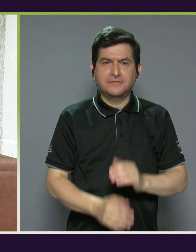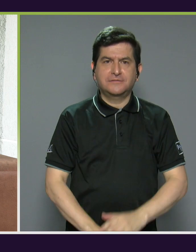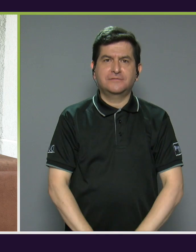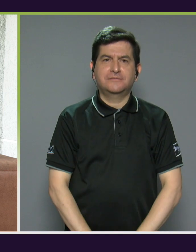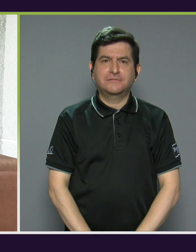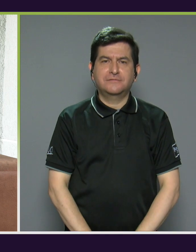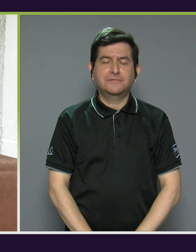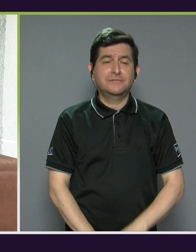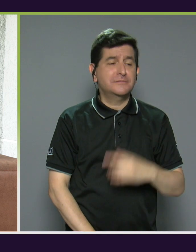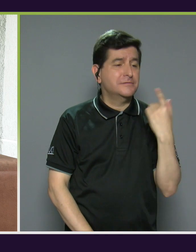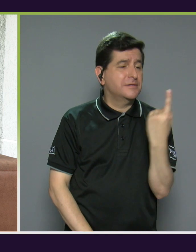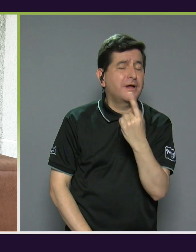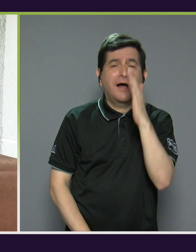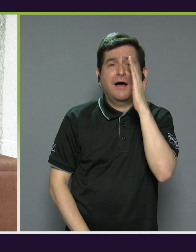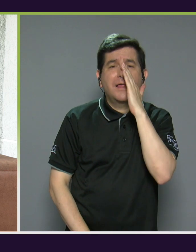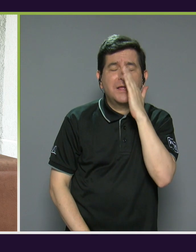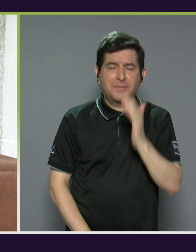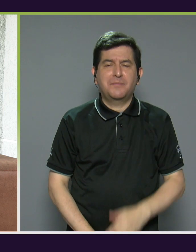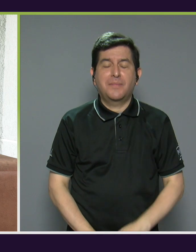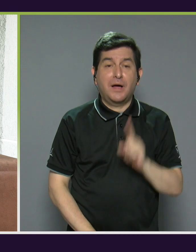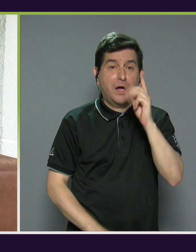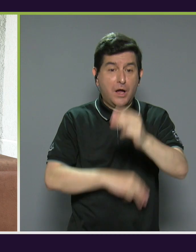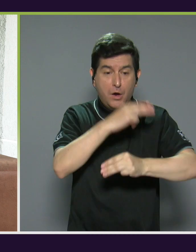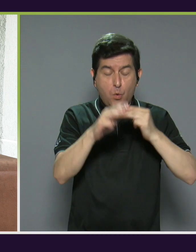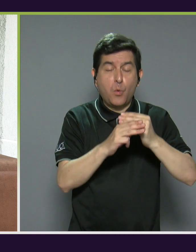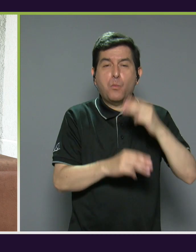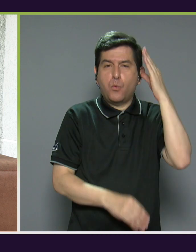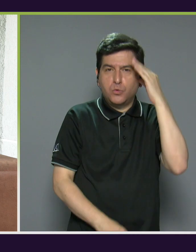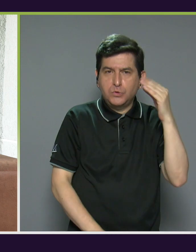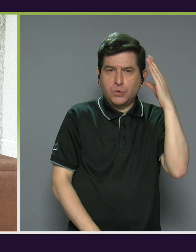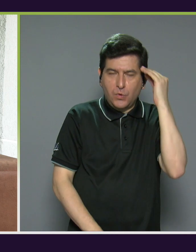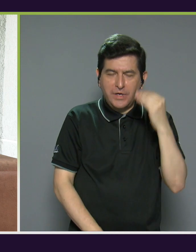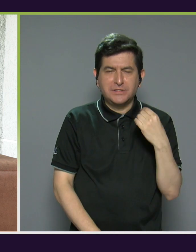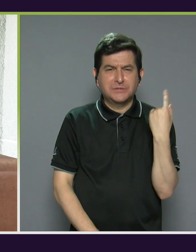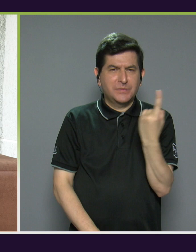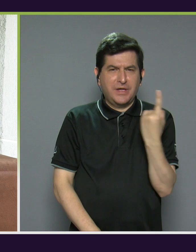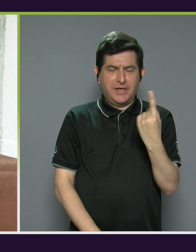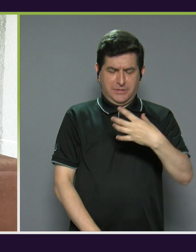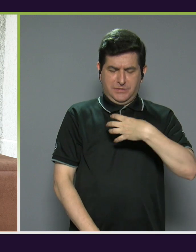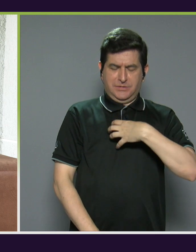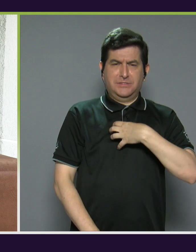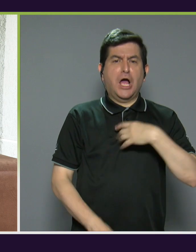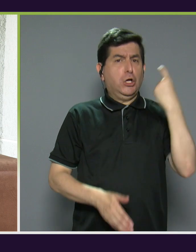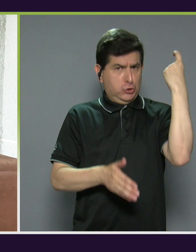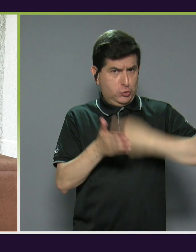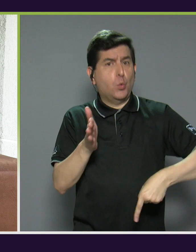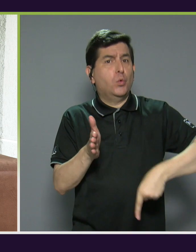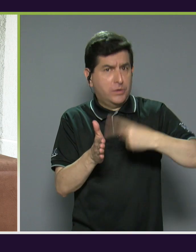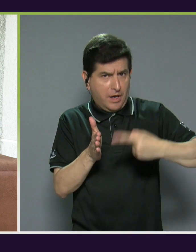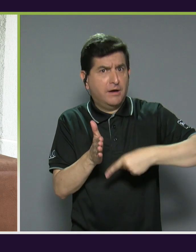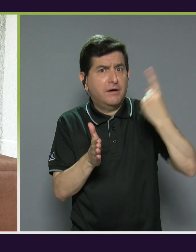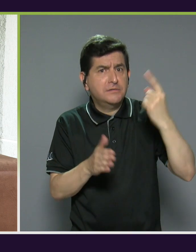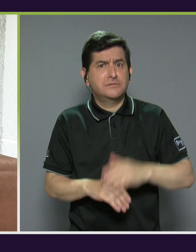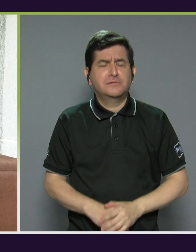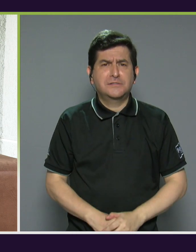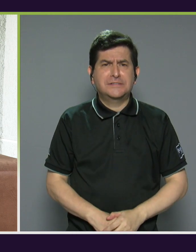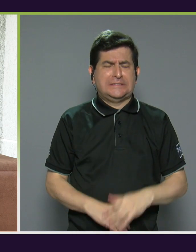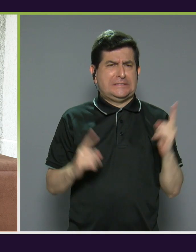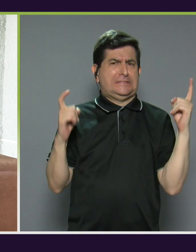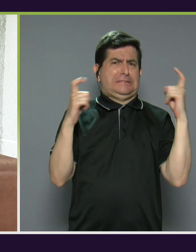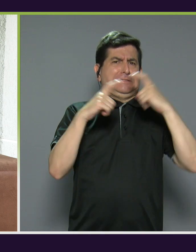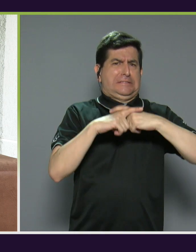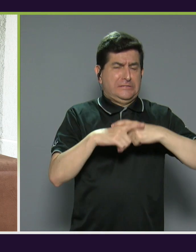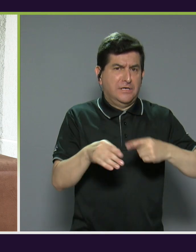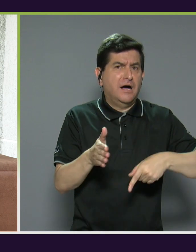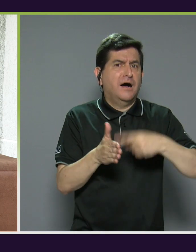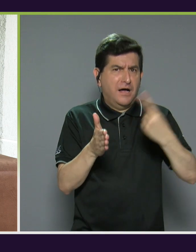todas, porque cada mamá vive un mundo y vive experiencias únicas, muy duras a veces,